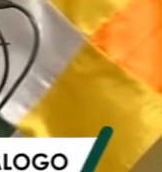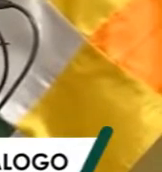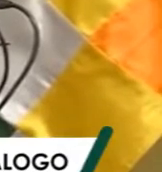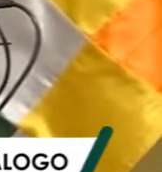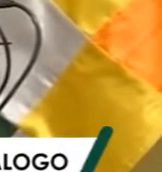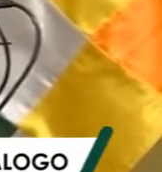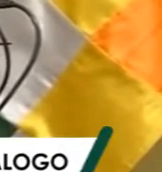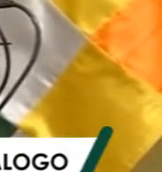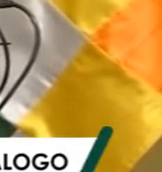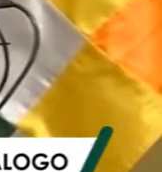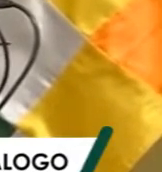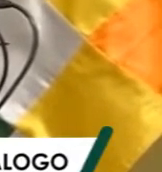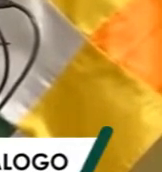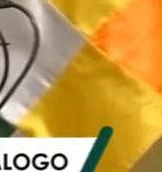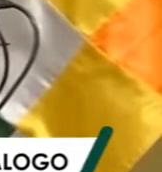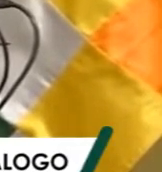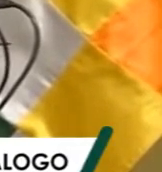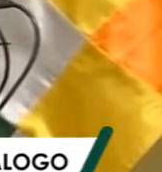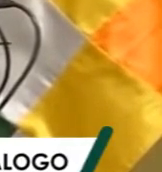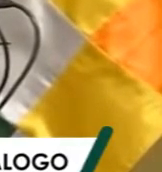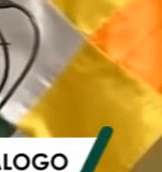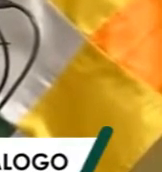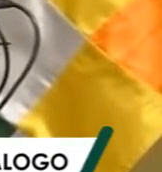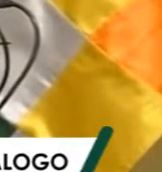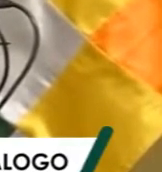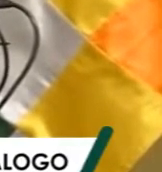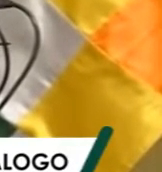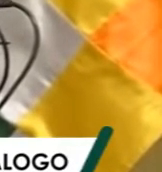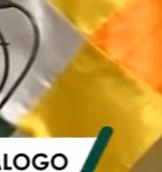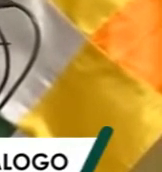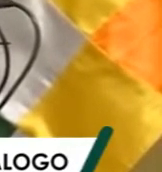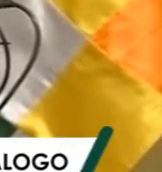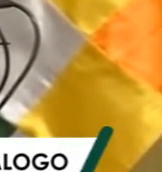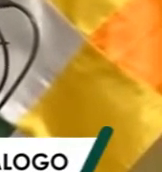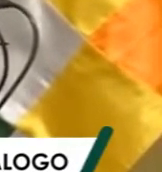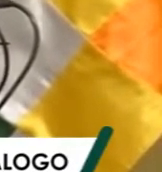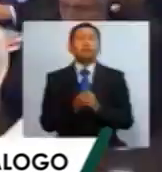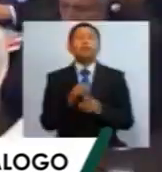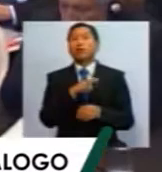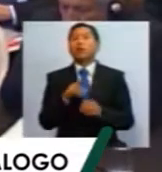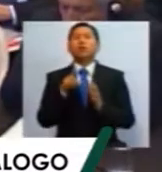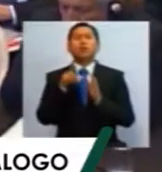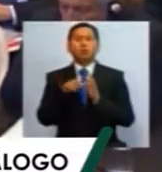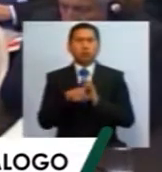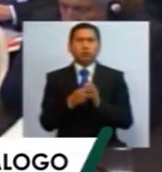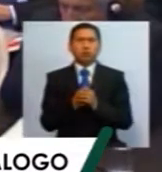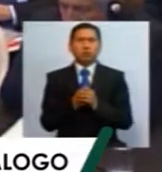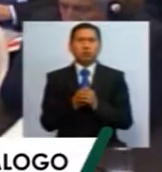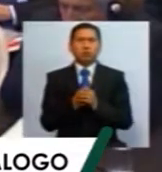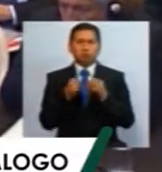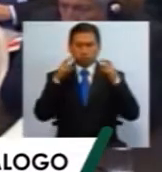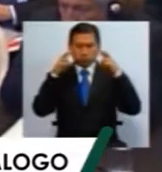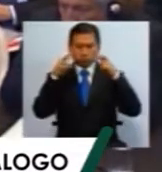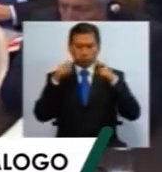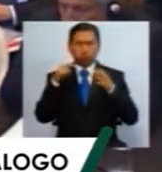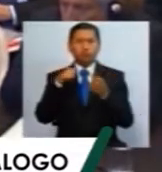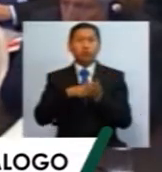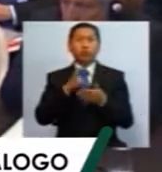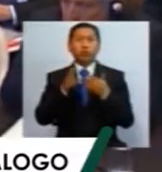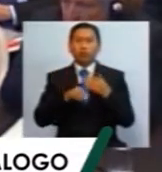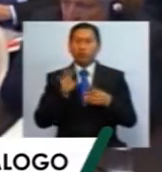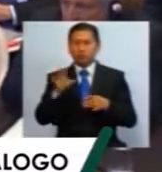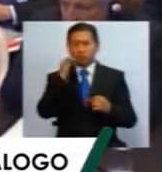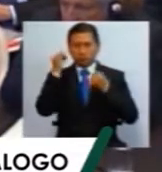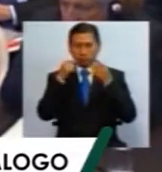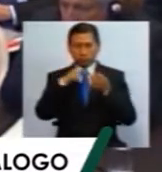tanto, el equipo jurídico nacional e internacional ya tiene. Además, el presidente del Estado reveló